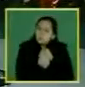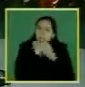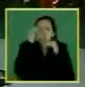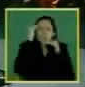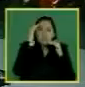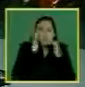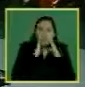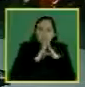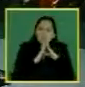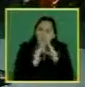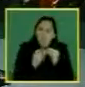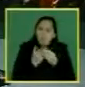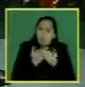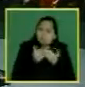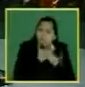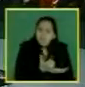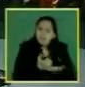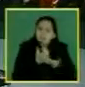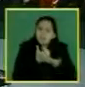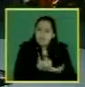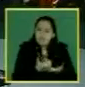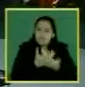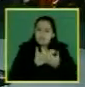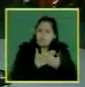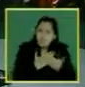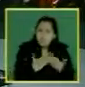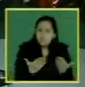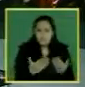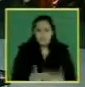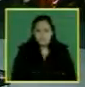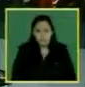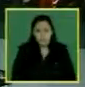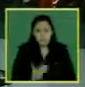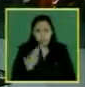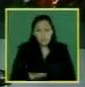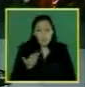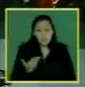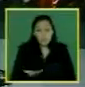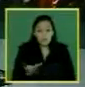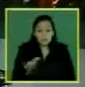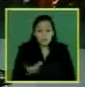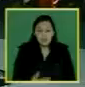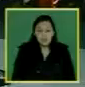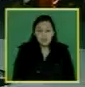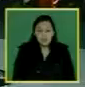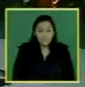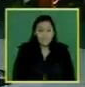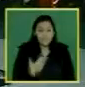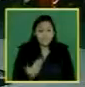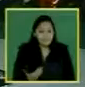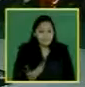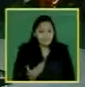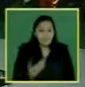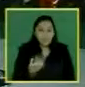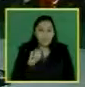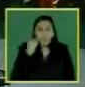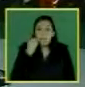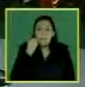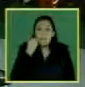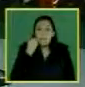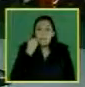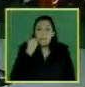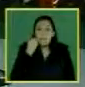atención, fraternidad. La dedicación más importante. Además, es lo normal en el ser humano. Entonces lo descalifica,